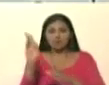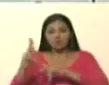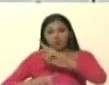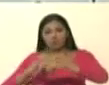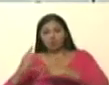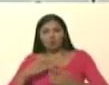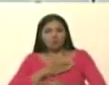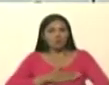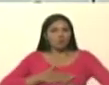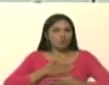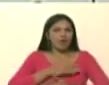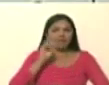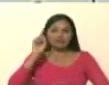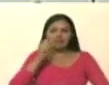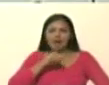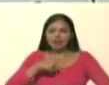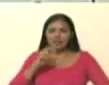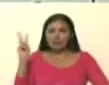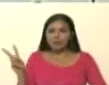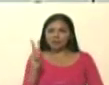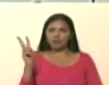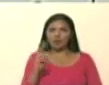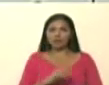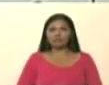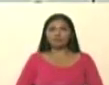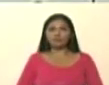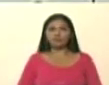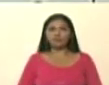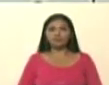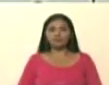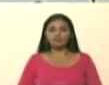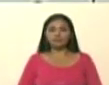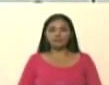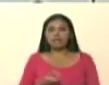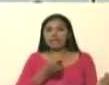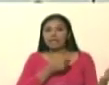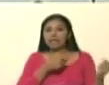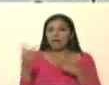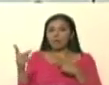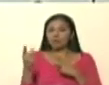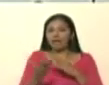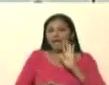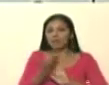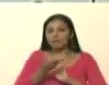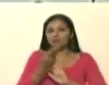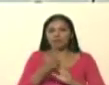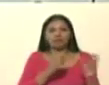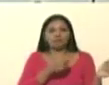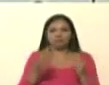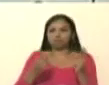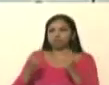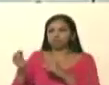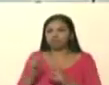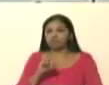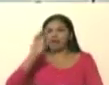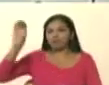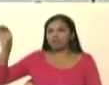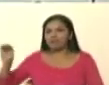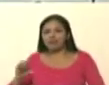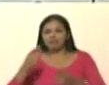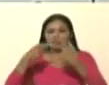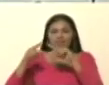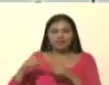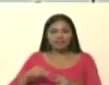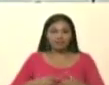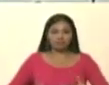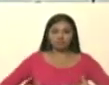satisfacer las necesidades nacionales y exportar crecer diversificar la exportación la